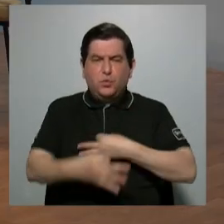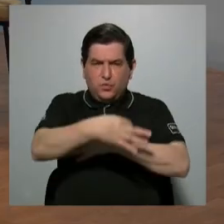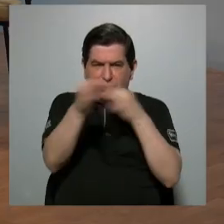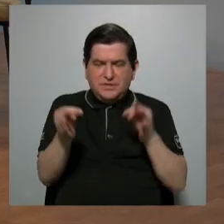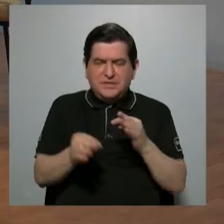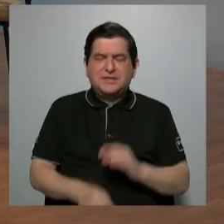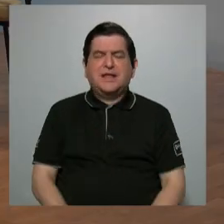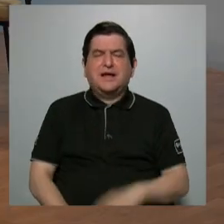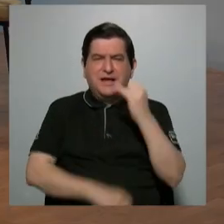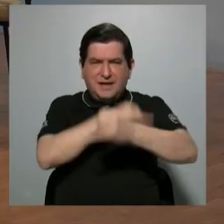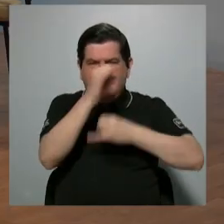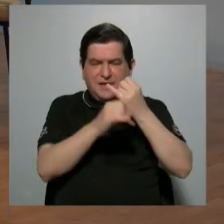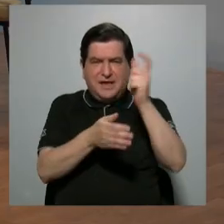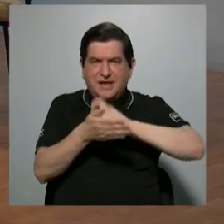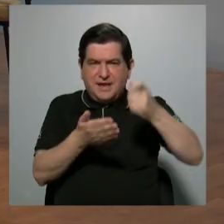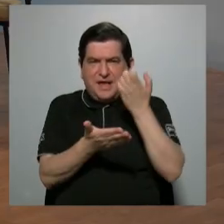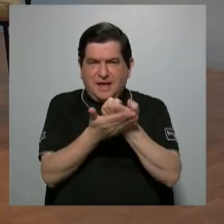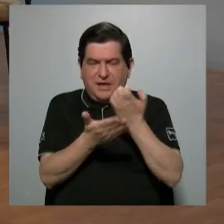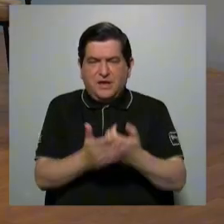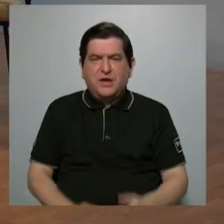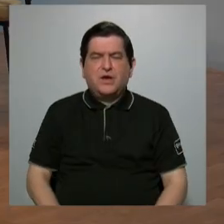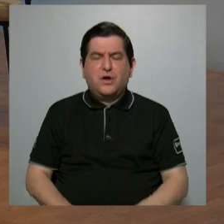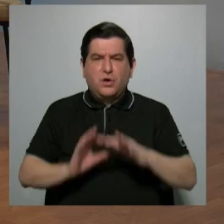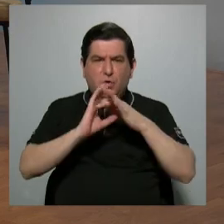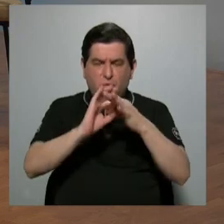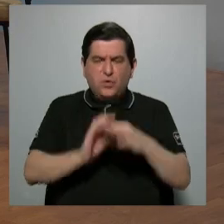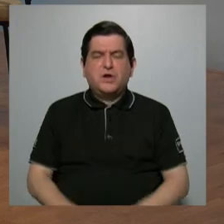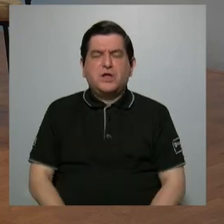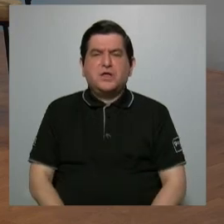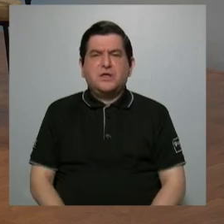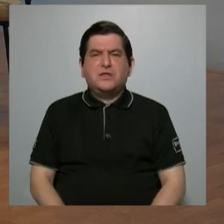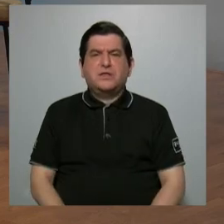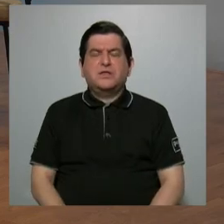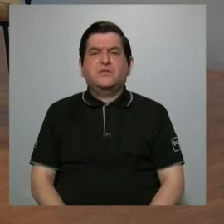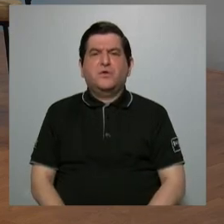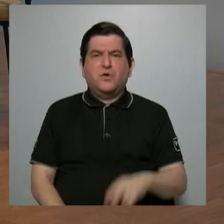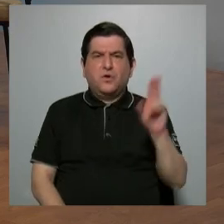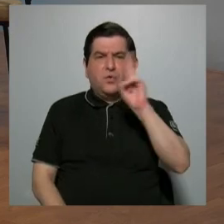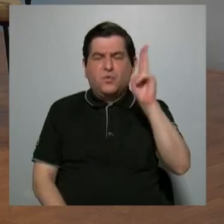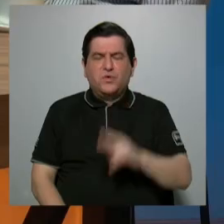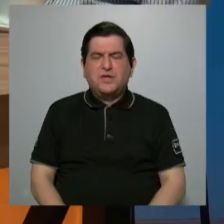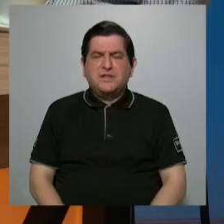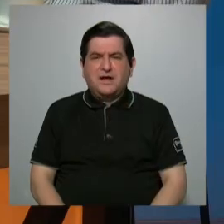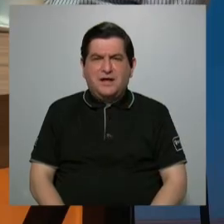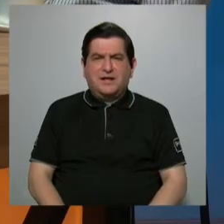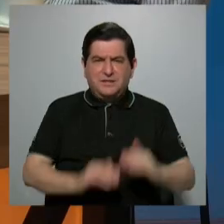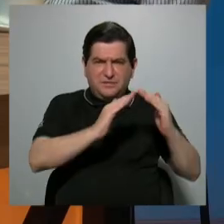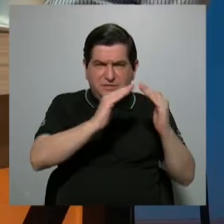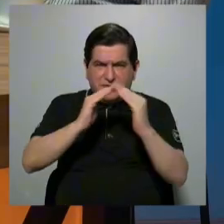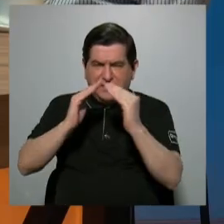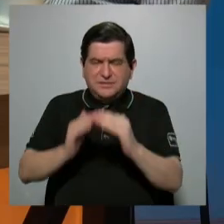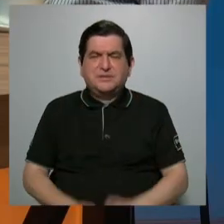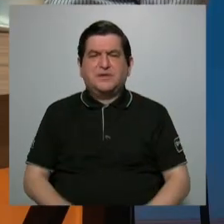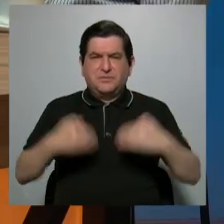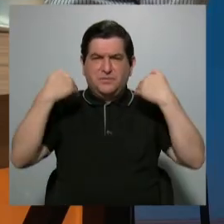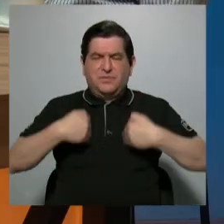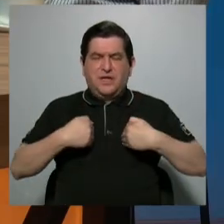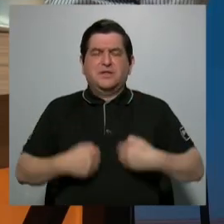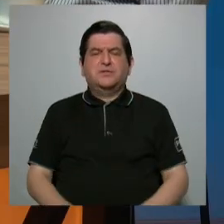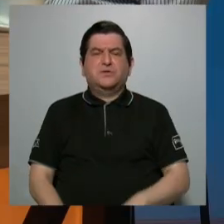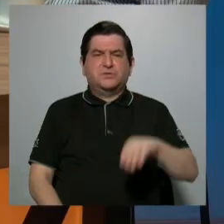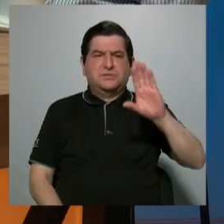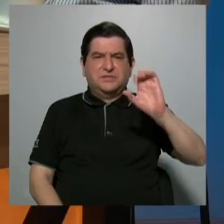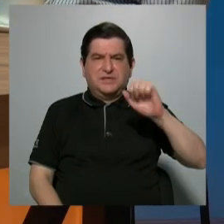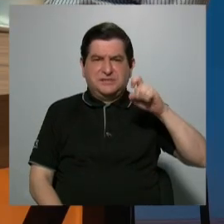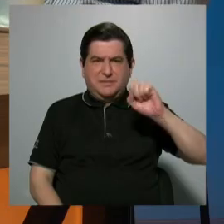Escuela de Economía en colaboración con la Unidad de Asentamientos Humanos de la CEPAL de Santiago de Chile y en colaboración también